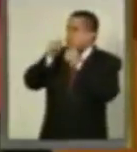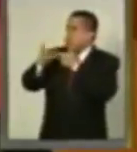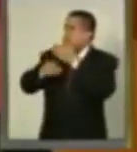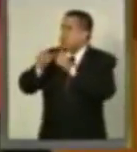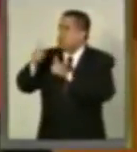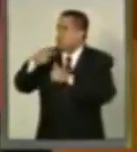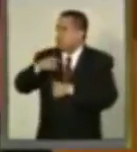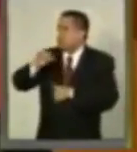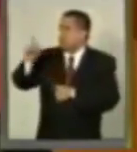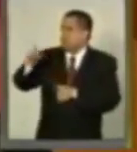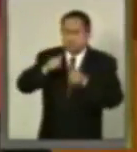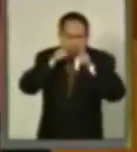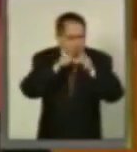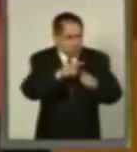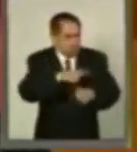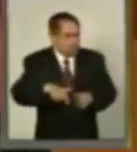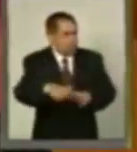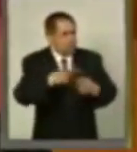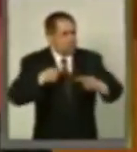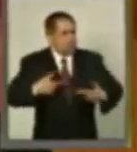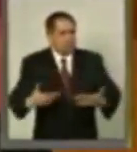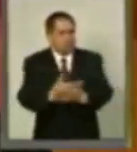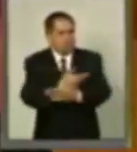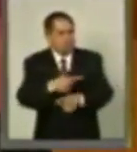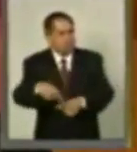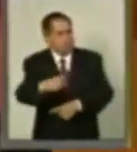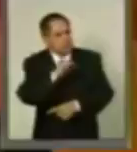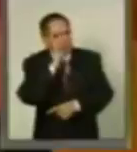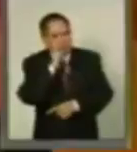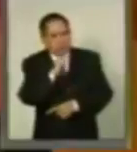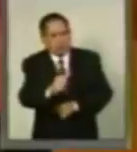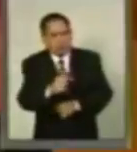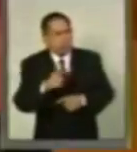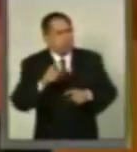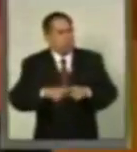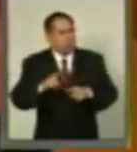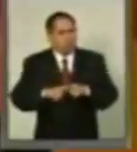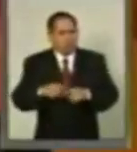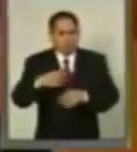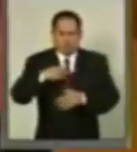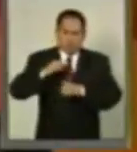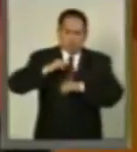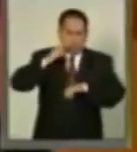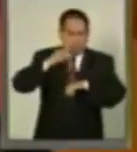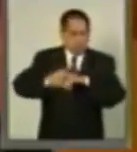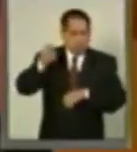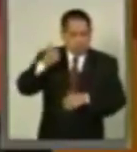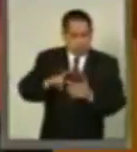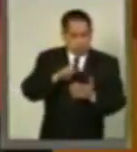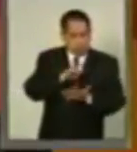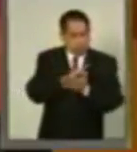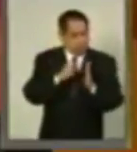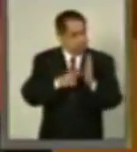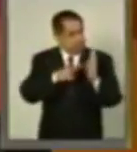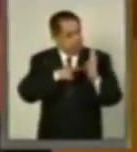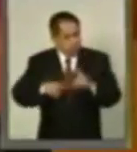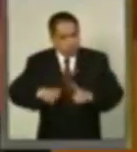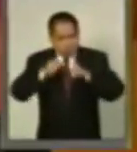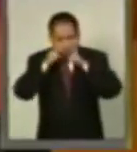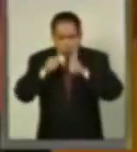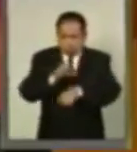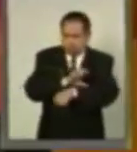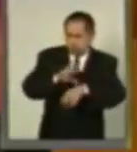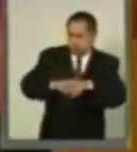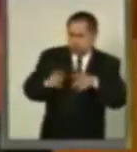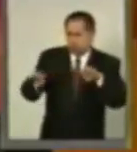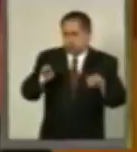a otros actores antes que a quien encabeza ese ministerio y que por mandato de ley es quien coordina